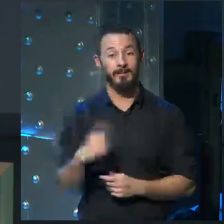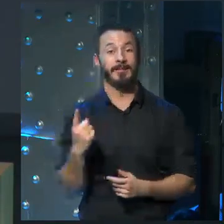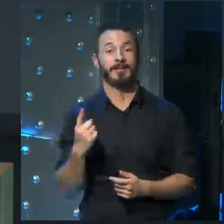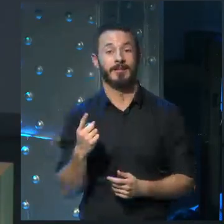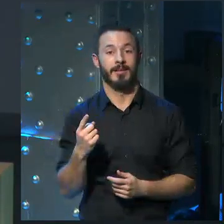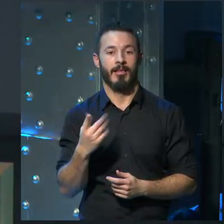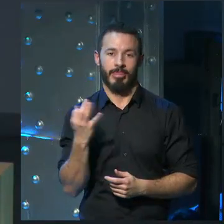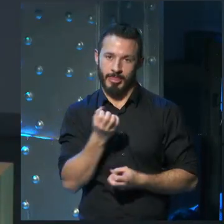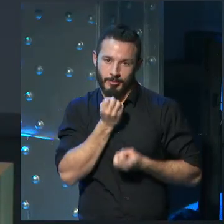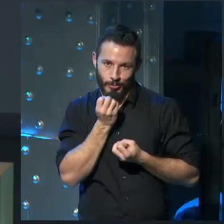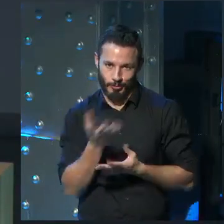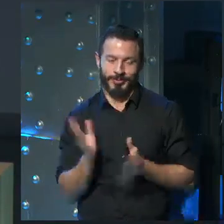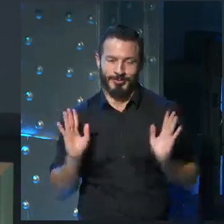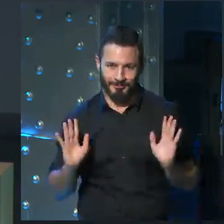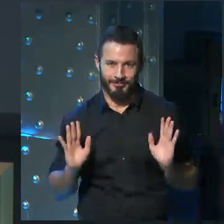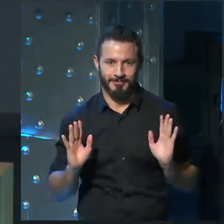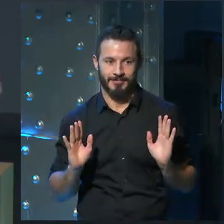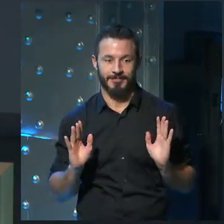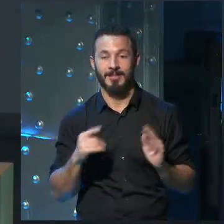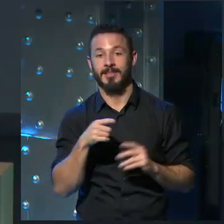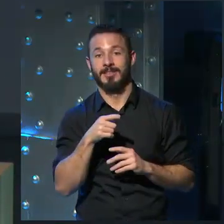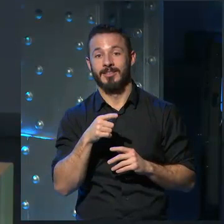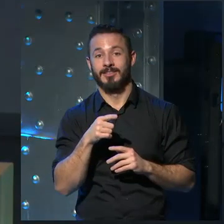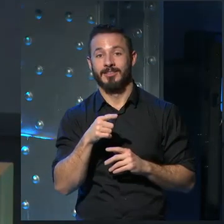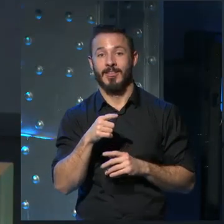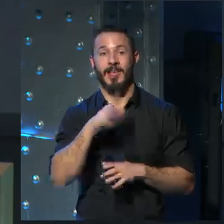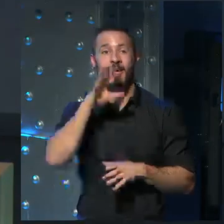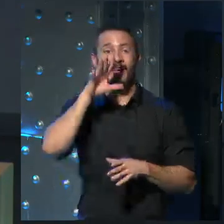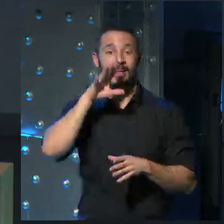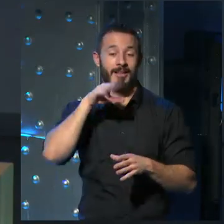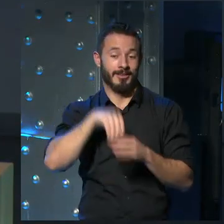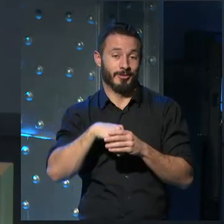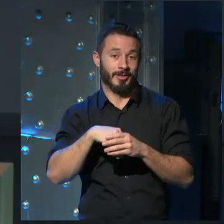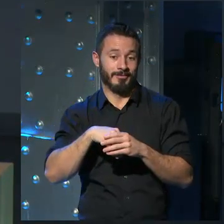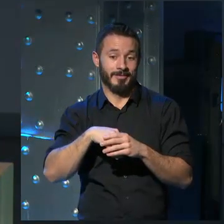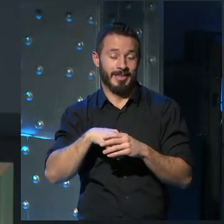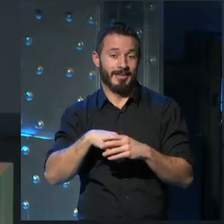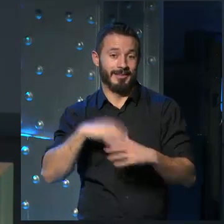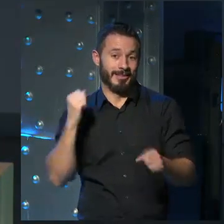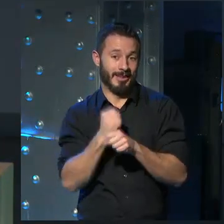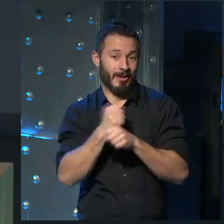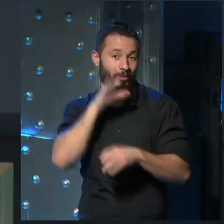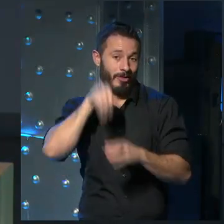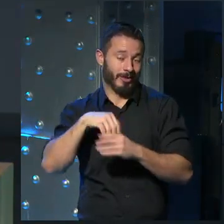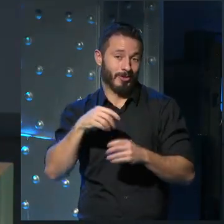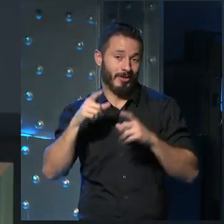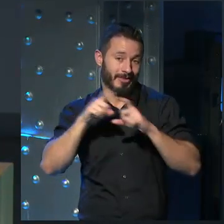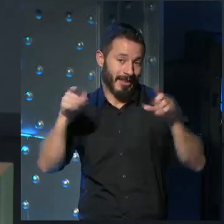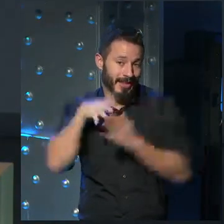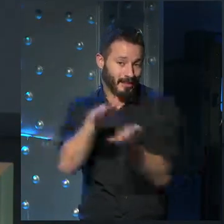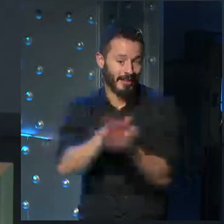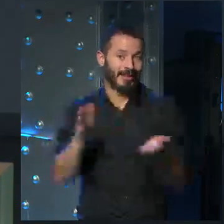también tengo que comentar que esto también forma parte de lo que hacemos en la editorial. Desde